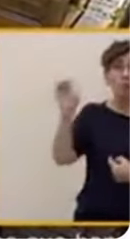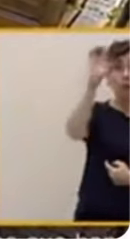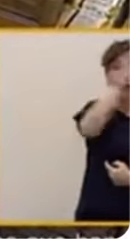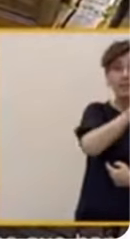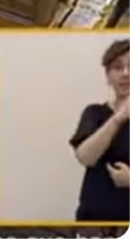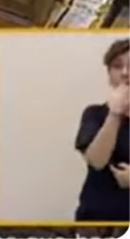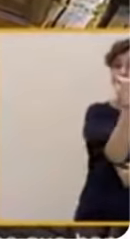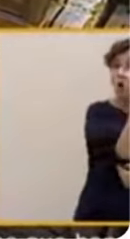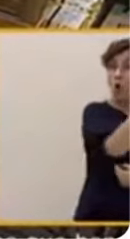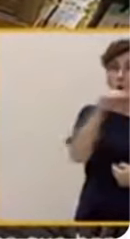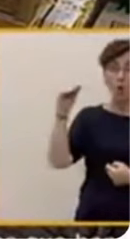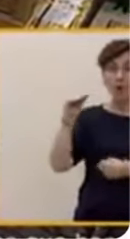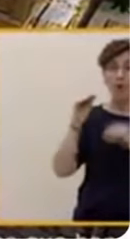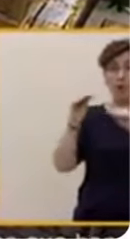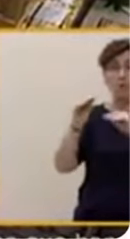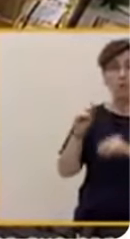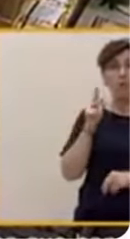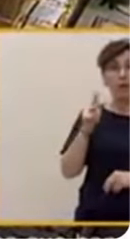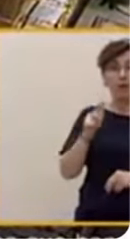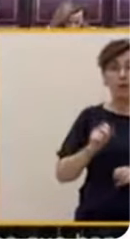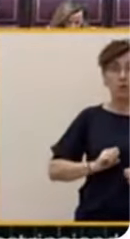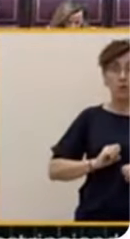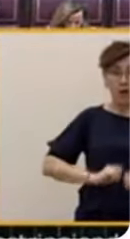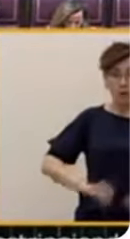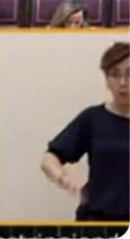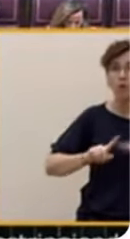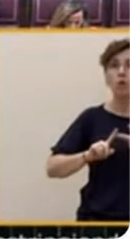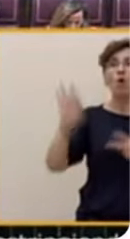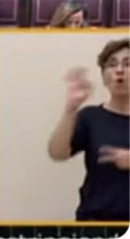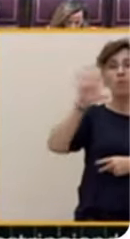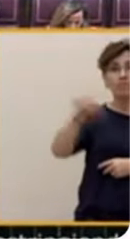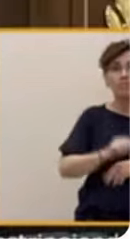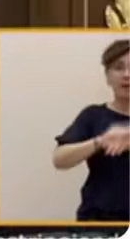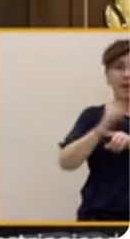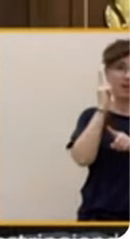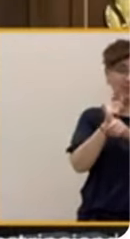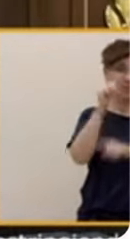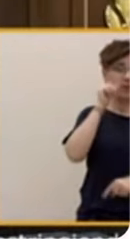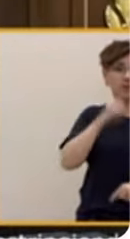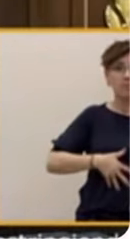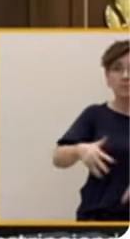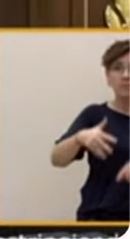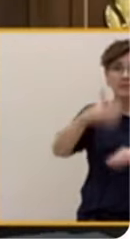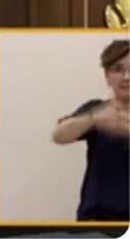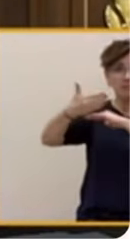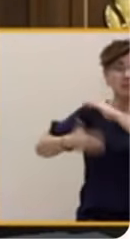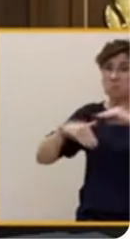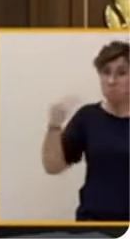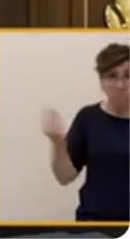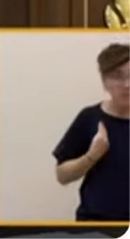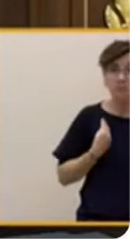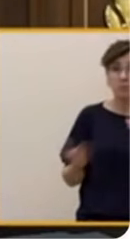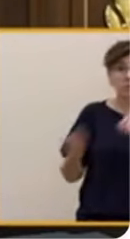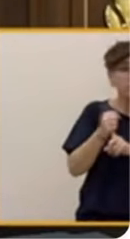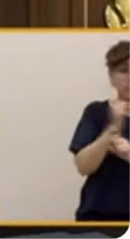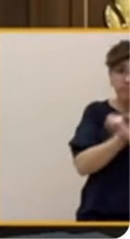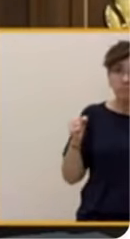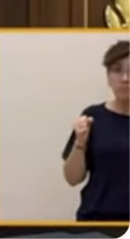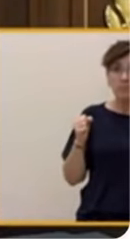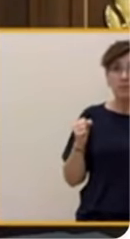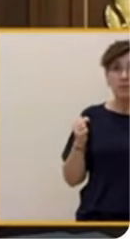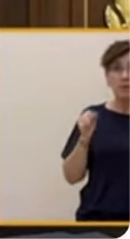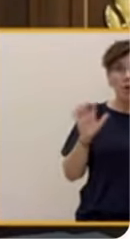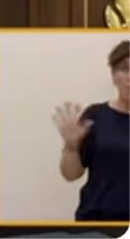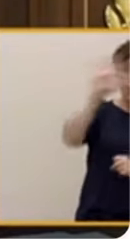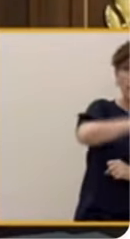acceso a métodos anticonceptivos. En Occidente, muchas familias no tienen tantos hijos como antes, entre otras cosas, porque no quieren. Y esa